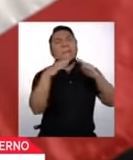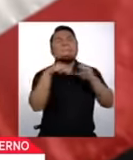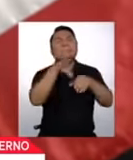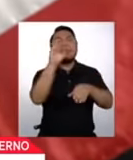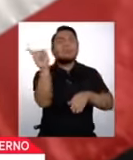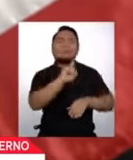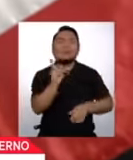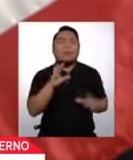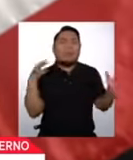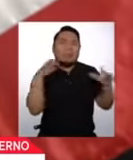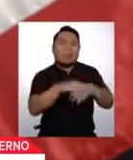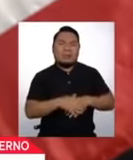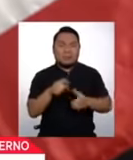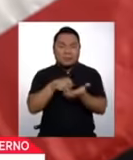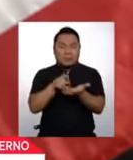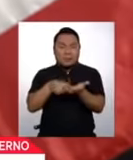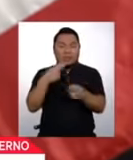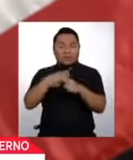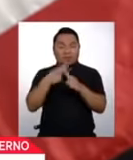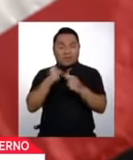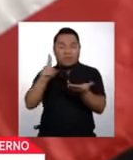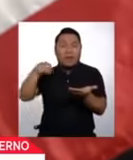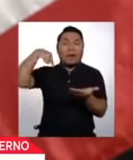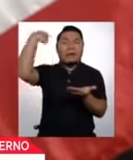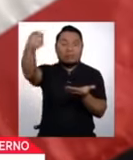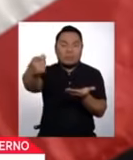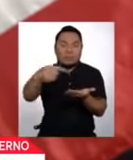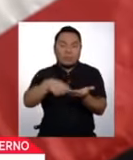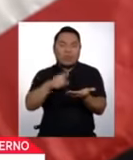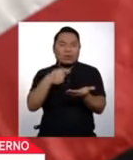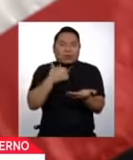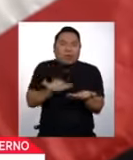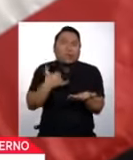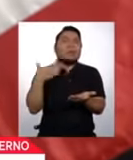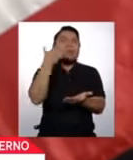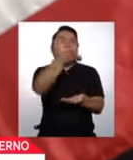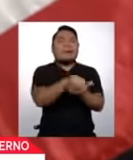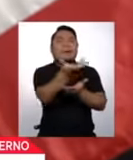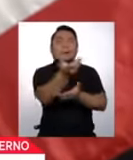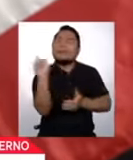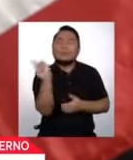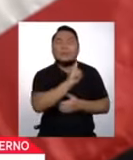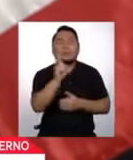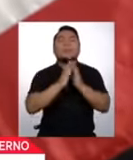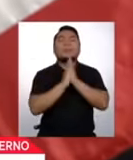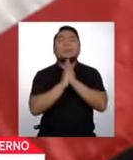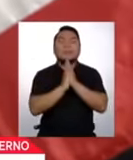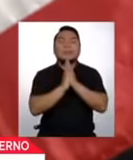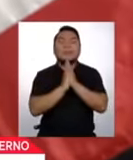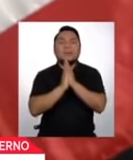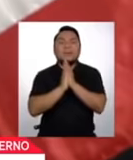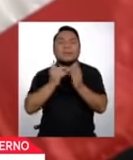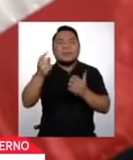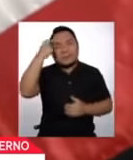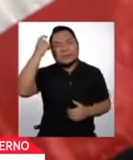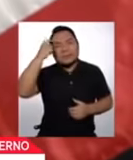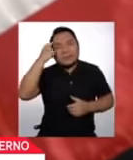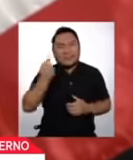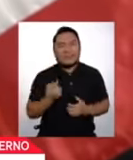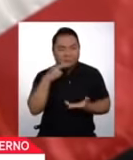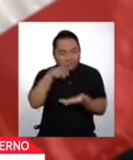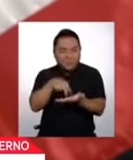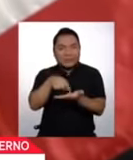se comenzó a transferir hacia estos hogares. Yo quisiera que pongan ese